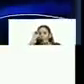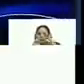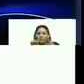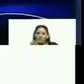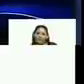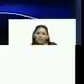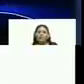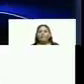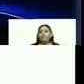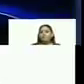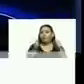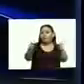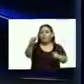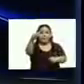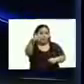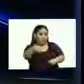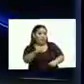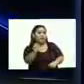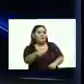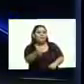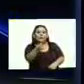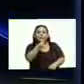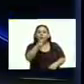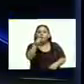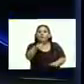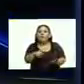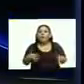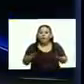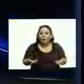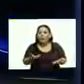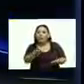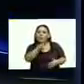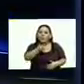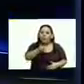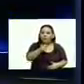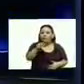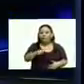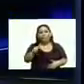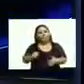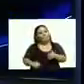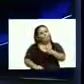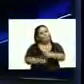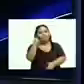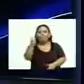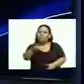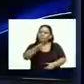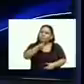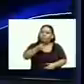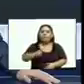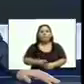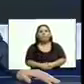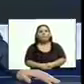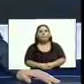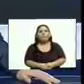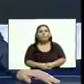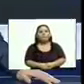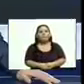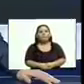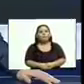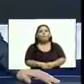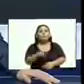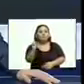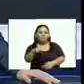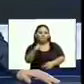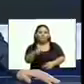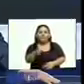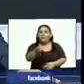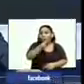fiestas. Hoy sí vamos a continuar informándoles, hay lamentables noticias. Adelante, Manuel. Así